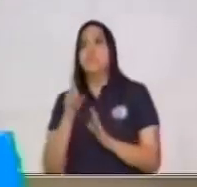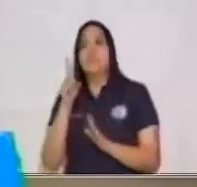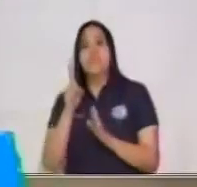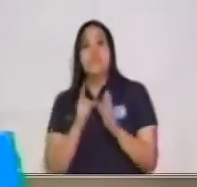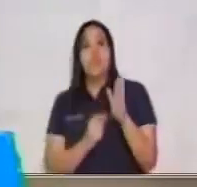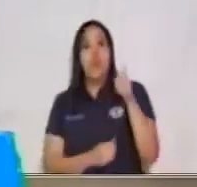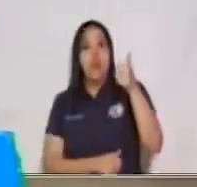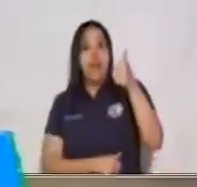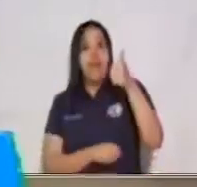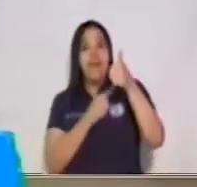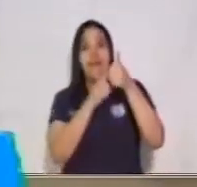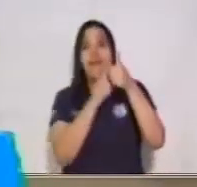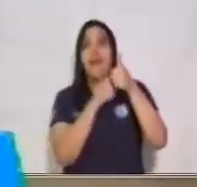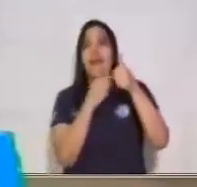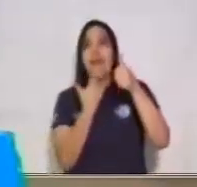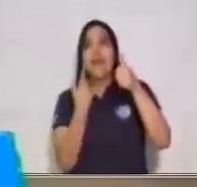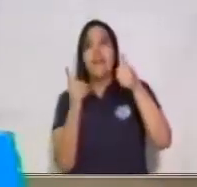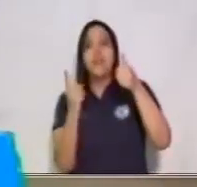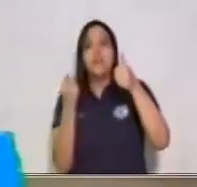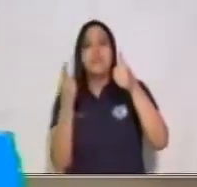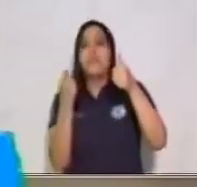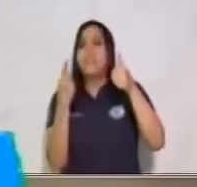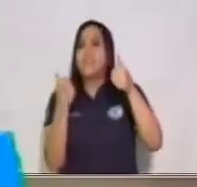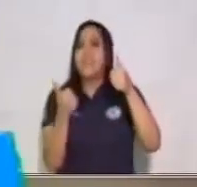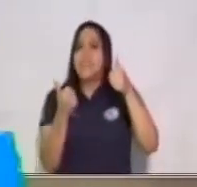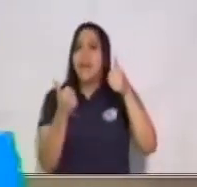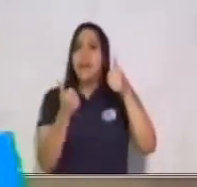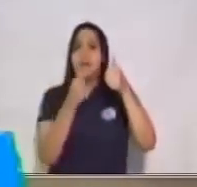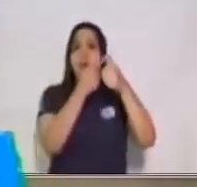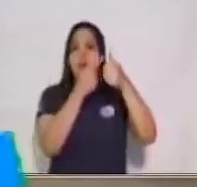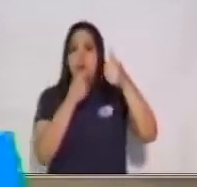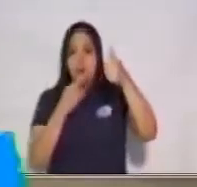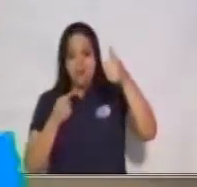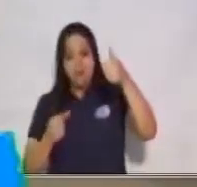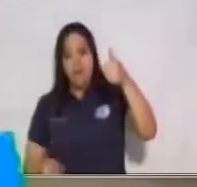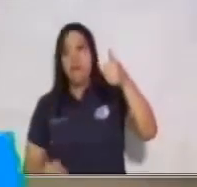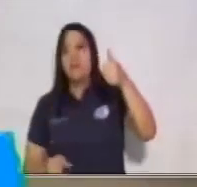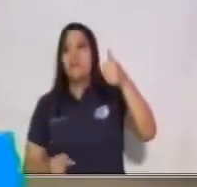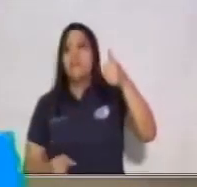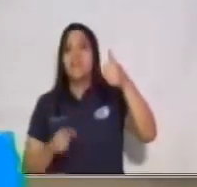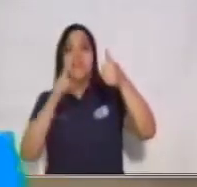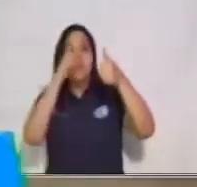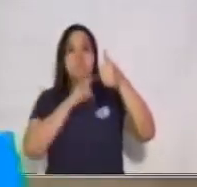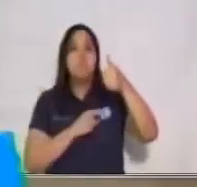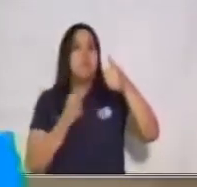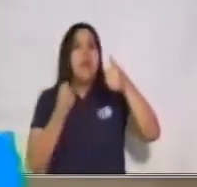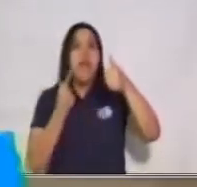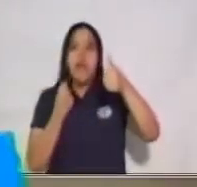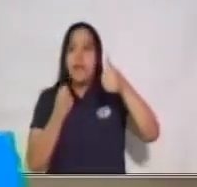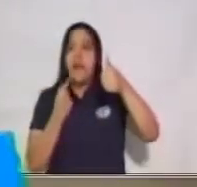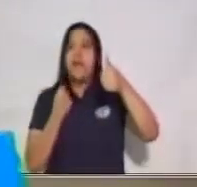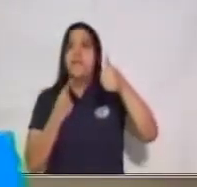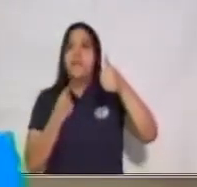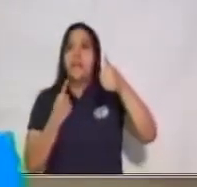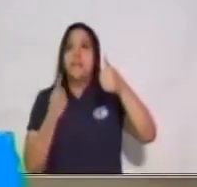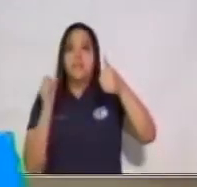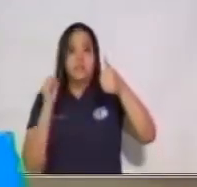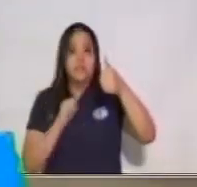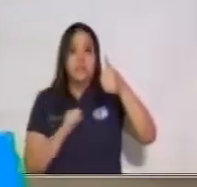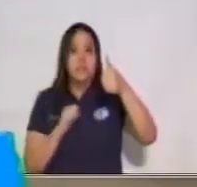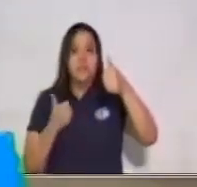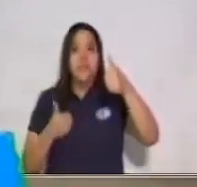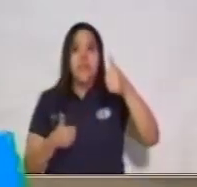A, ¿dónde va a estar el lado A? Muy bien, enfrente. Aquí tenemos el lado A.